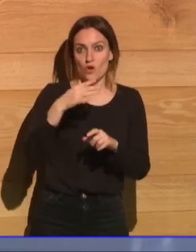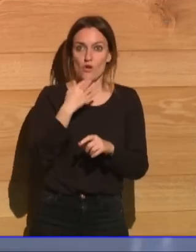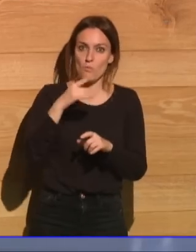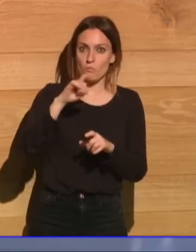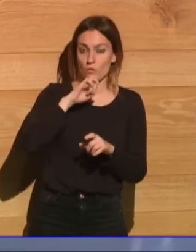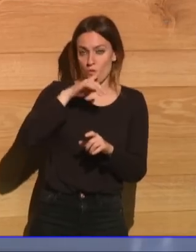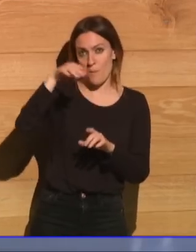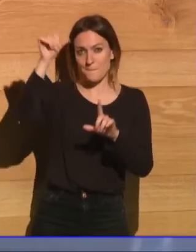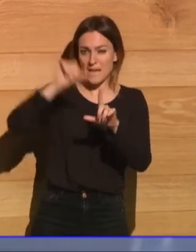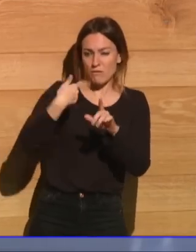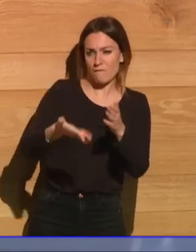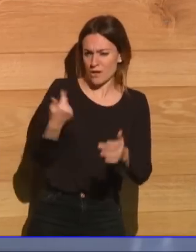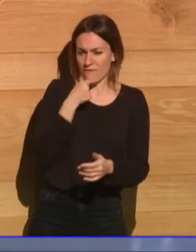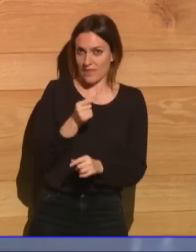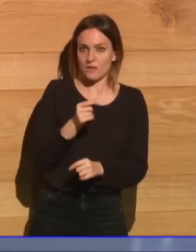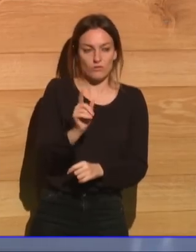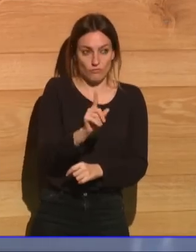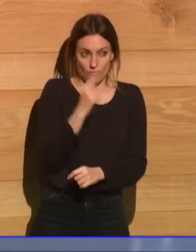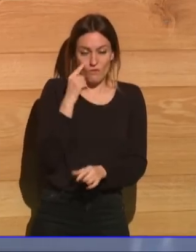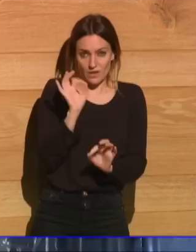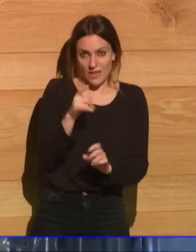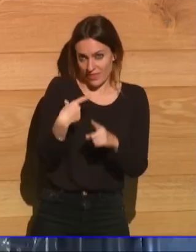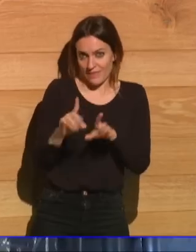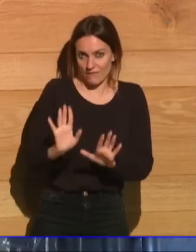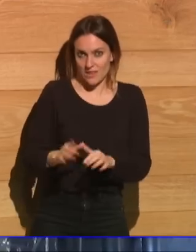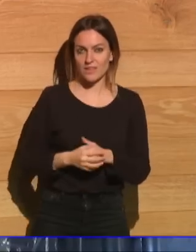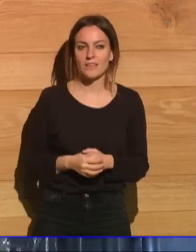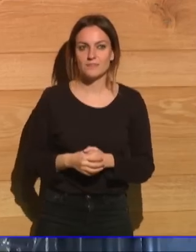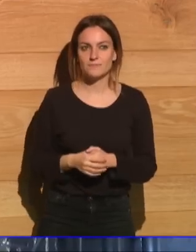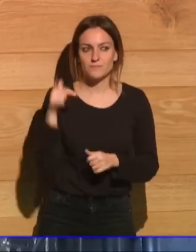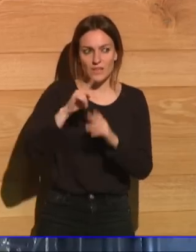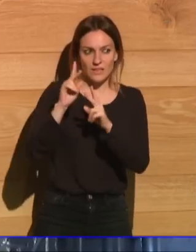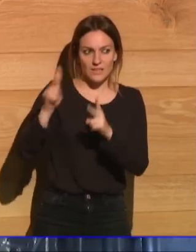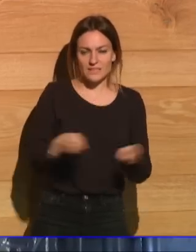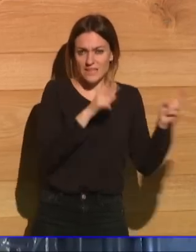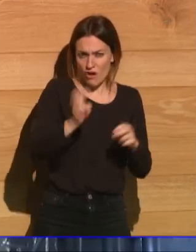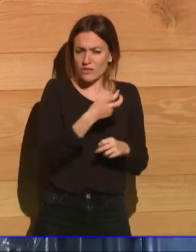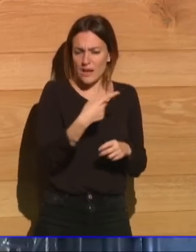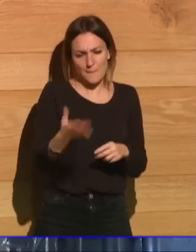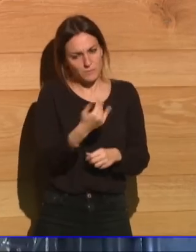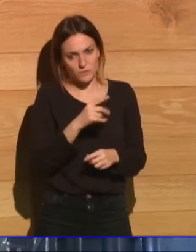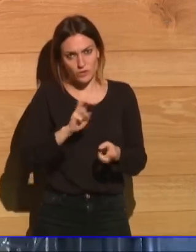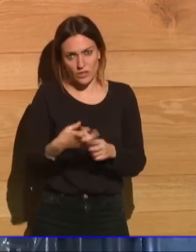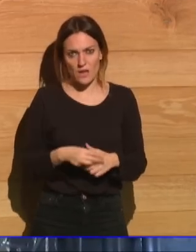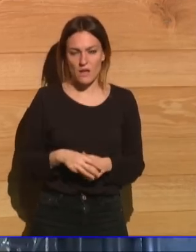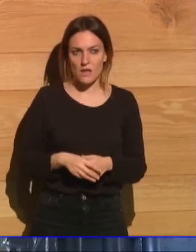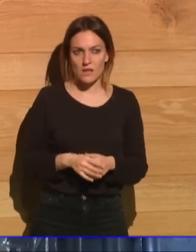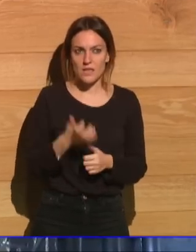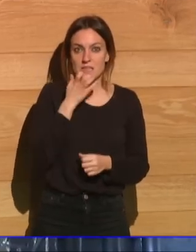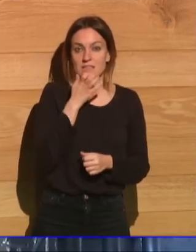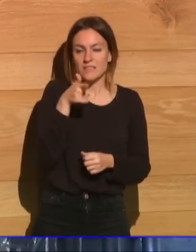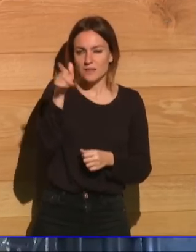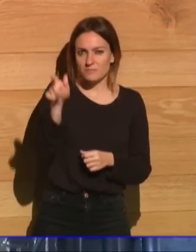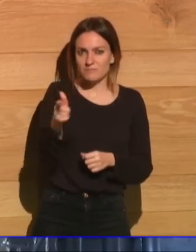y No, aquello fue muy diferente. El caso es que cuando... A otra escena, venga, vamos a otra cosa. Si él habla de